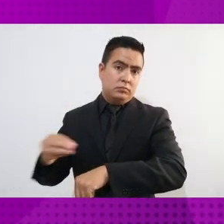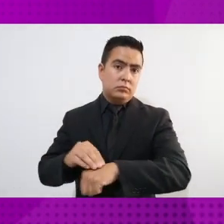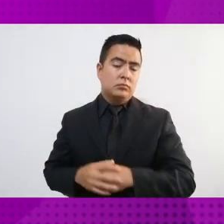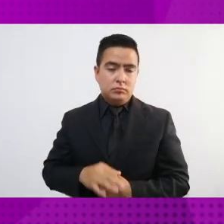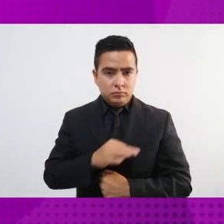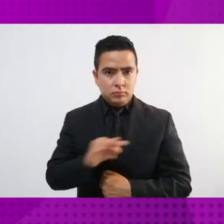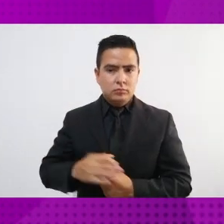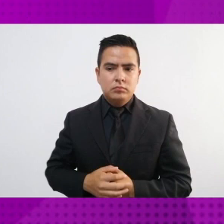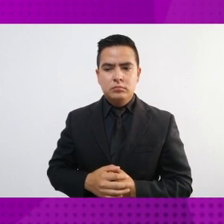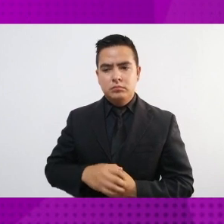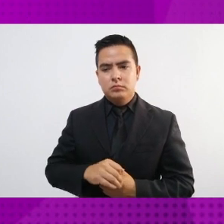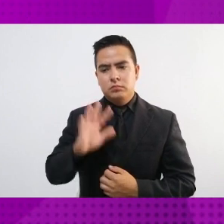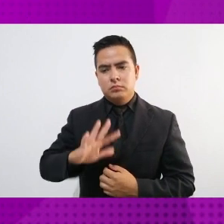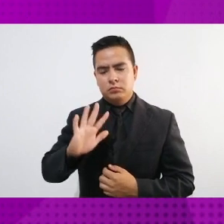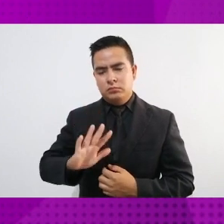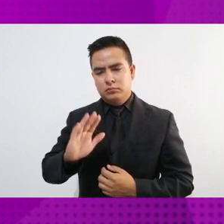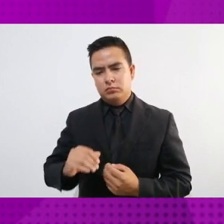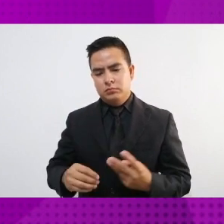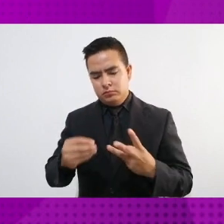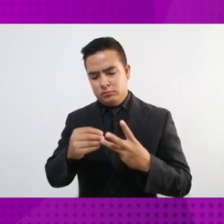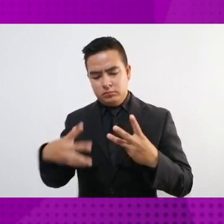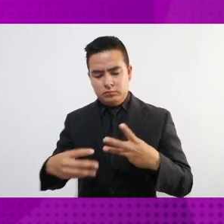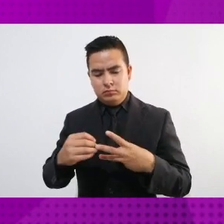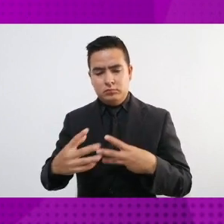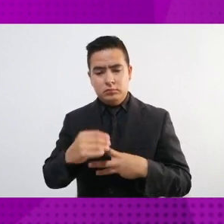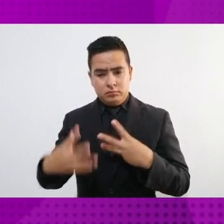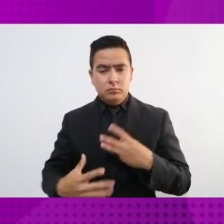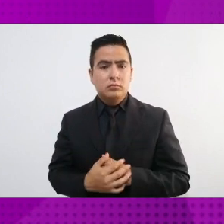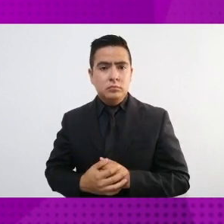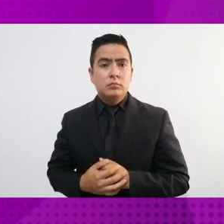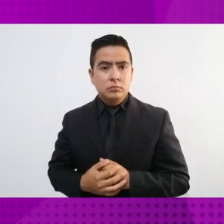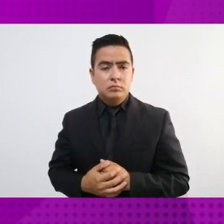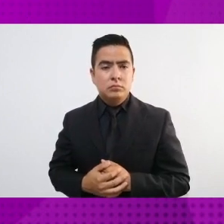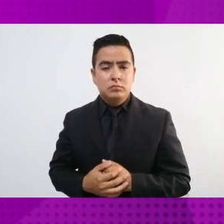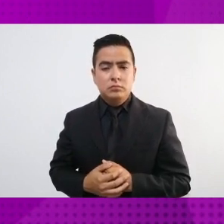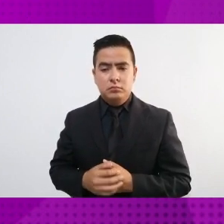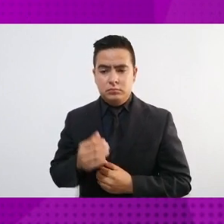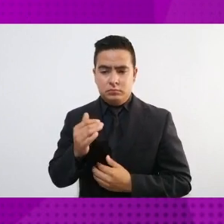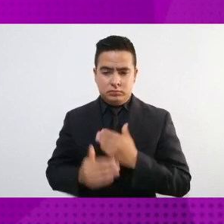se escinden o que se independizan de estos 3 poderes,